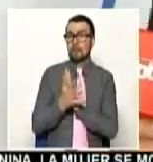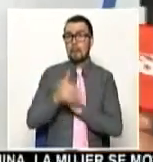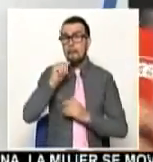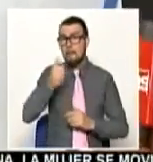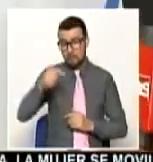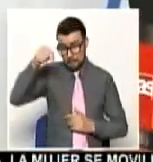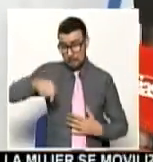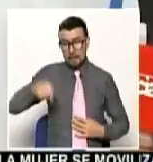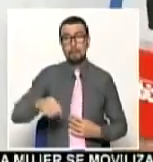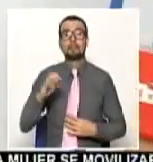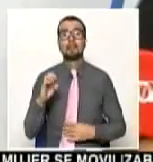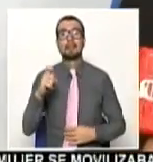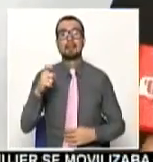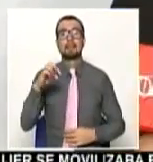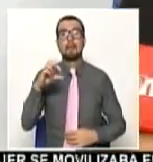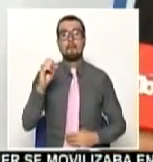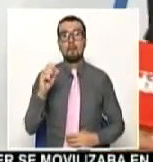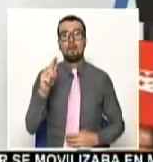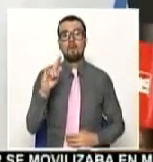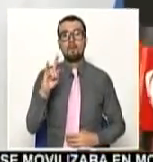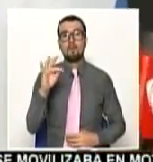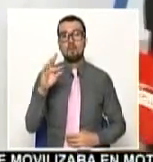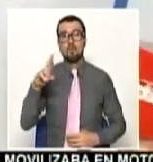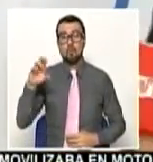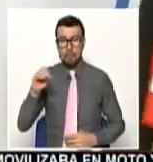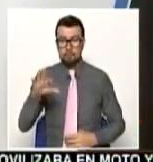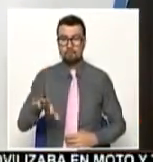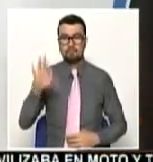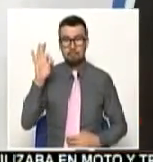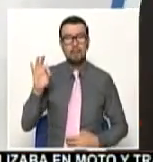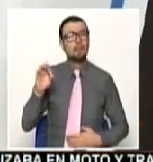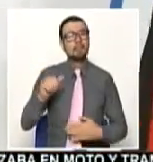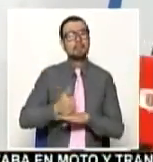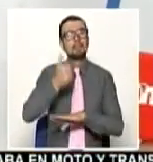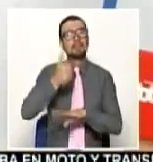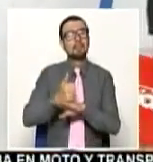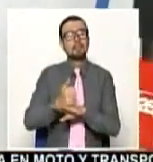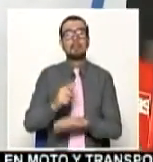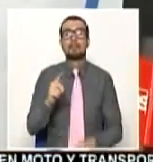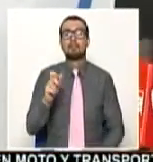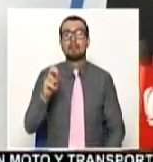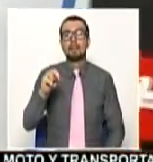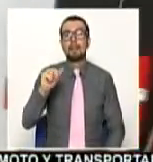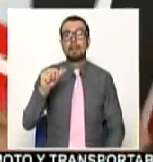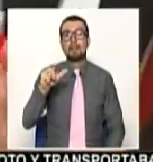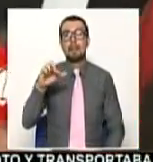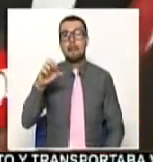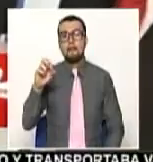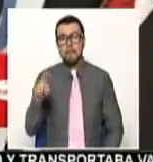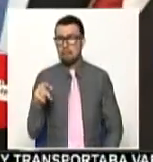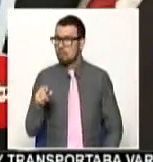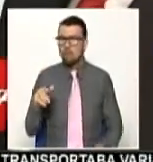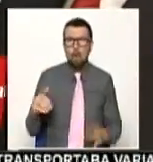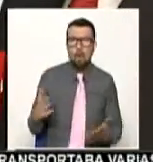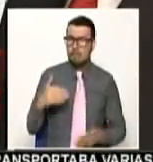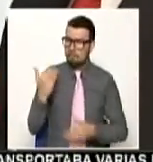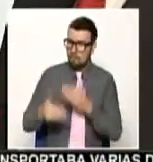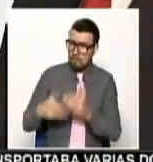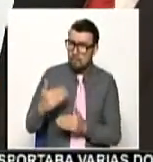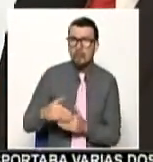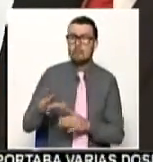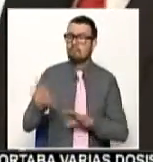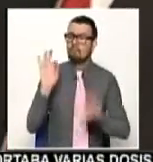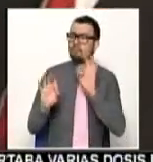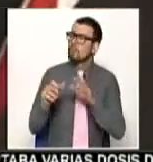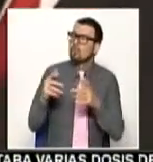Expo Futuro ya se elige el presidente nacional de FENALPER, la Federación Nacional de Personeros. ¿Cómo es ese proceso de elección? Ilústrenos, por